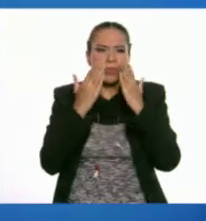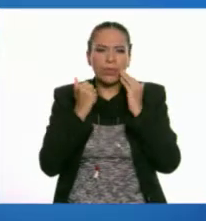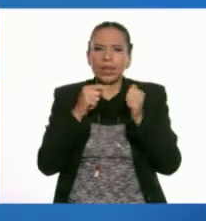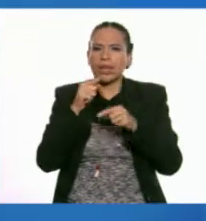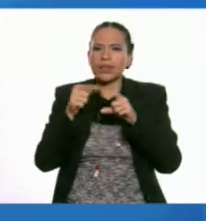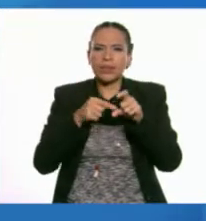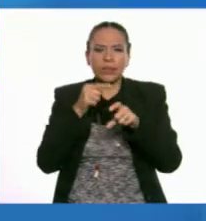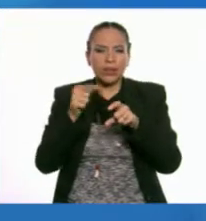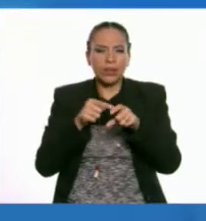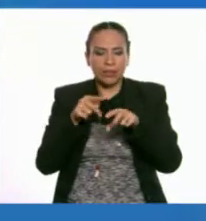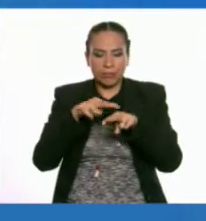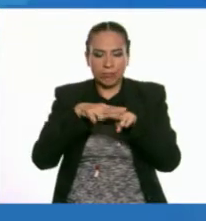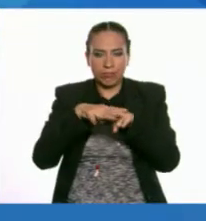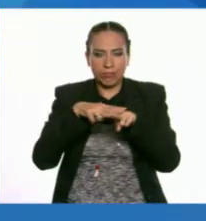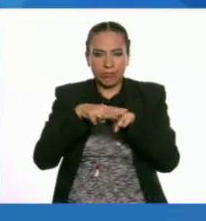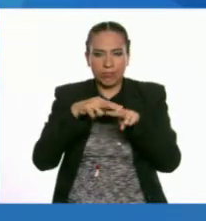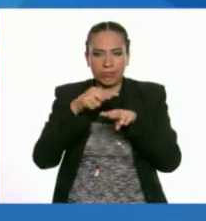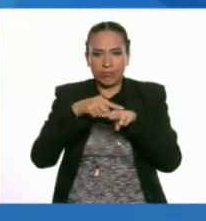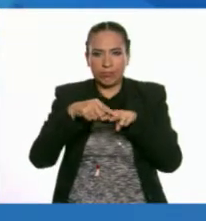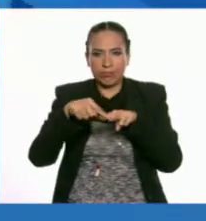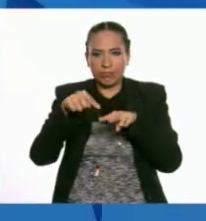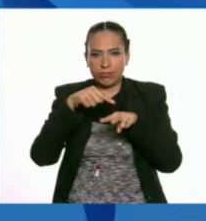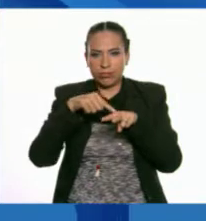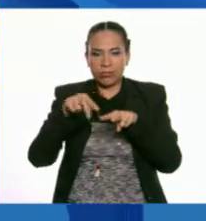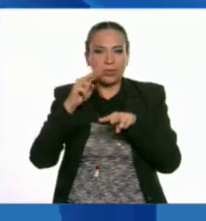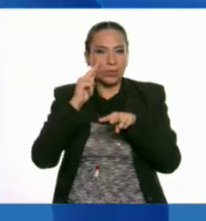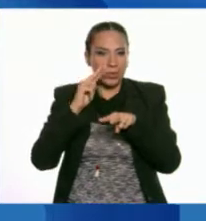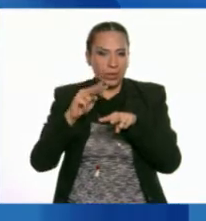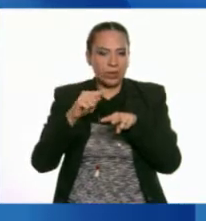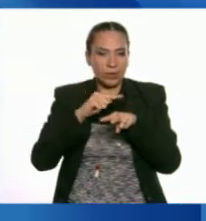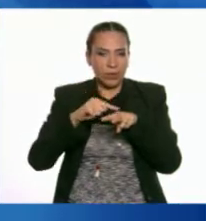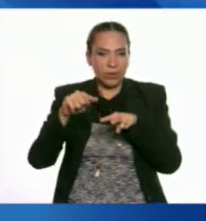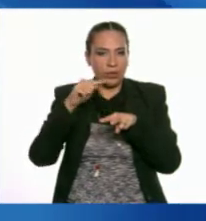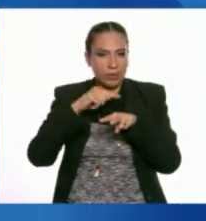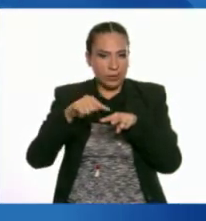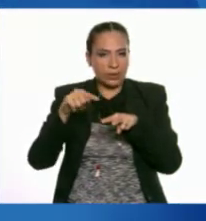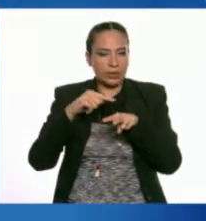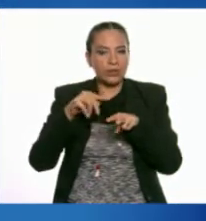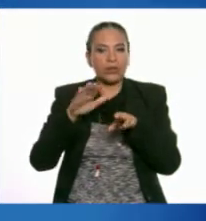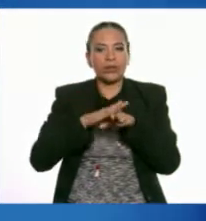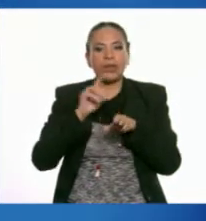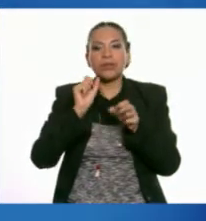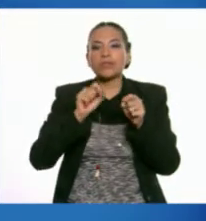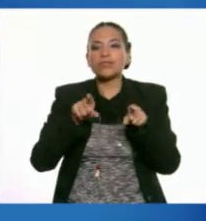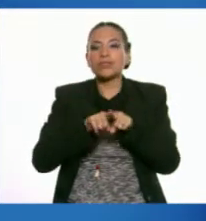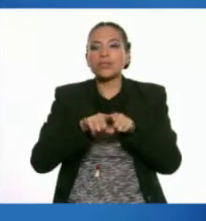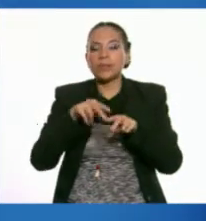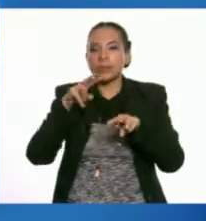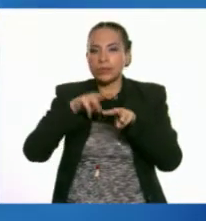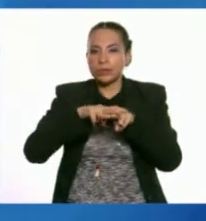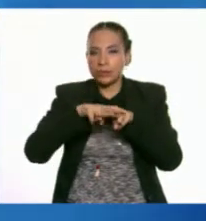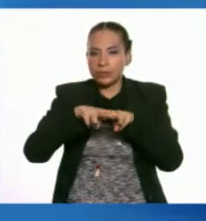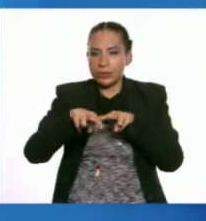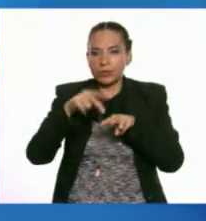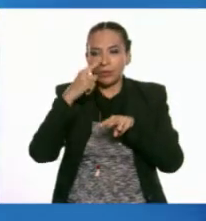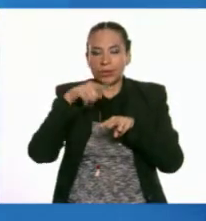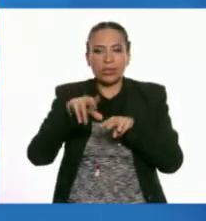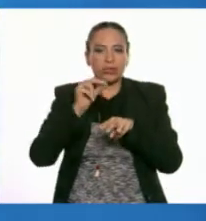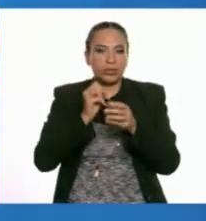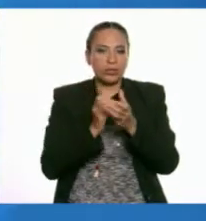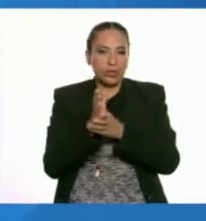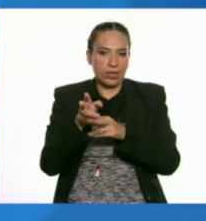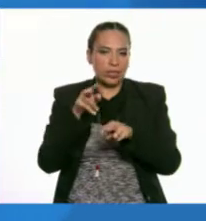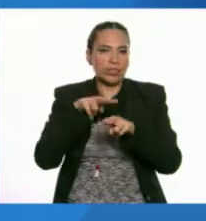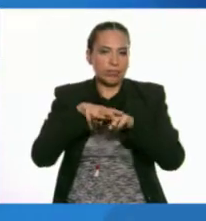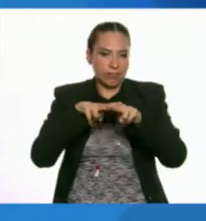ruedas. El riel es un electroimán que lo va haciendo flotando y va avanzando, pero lo mantiene al mismo tiempo pegado para que no se salga el